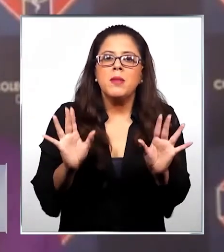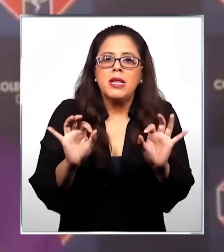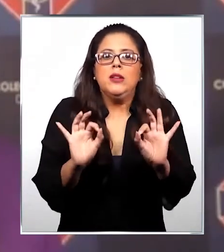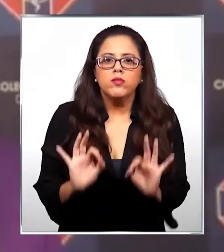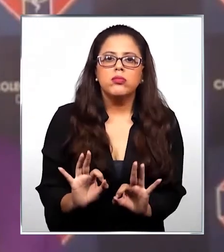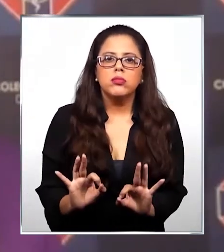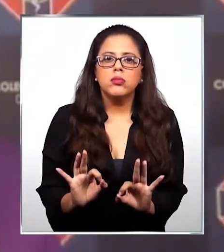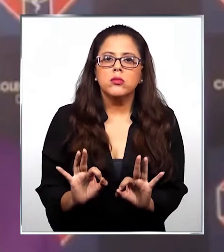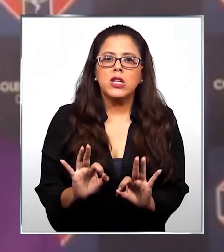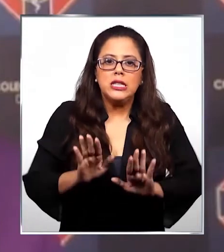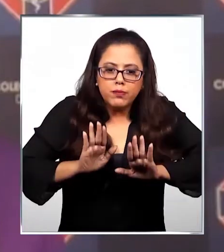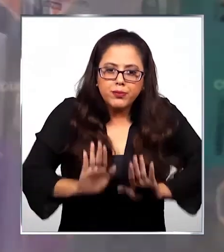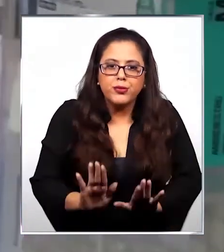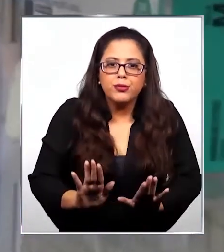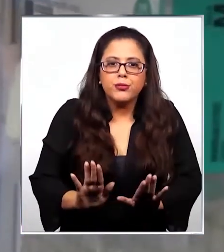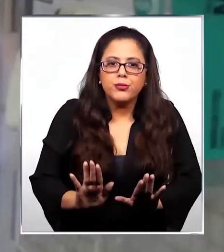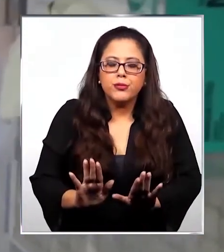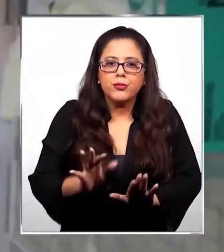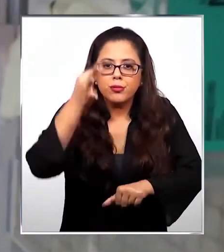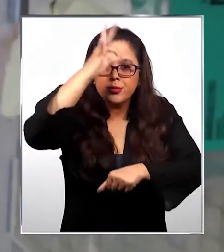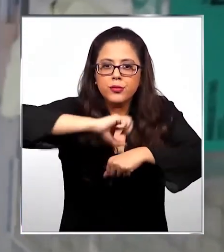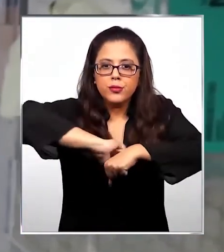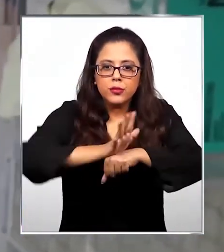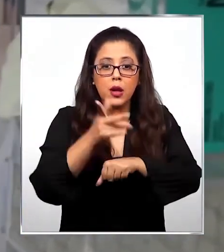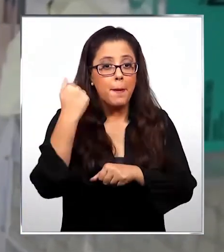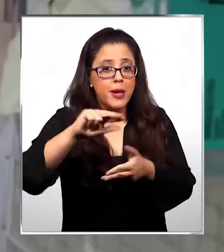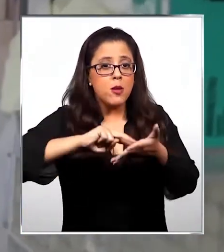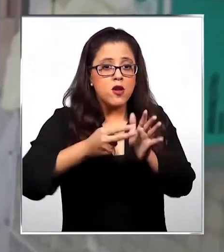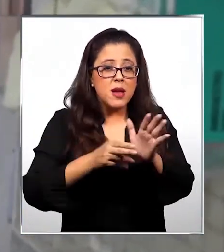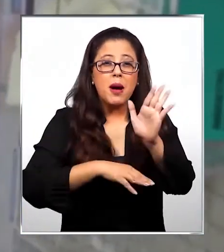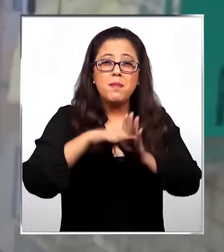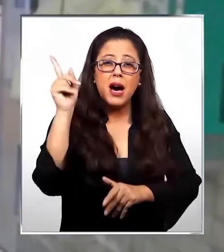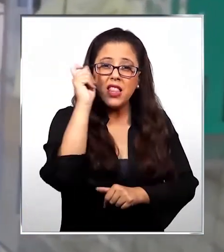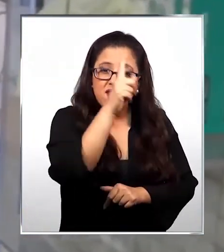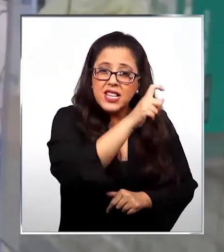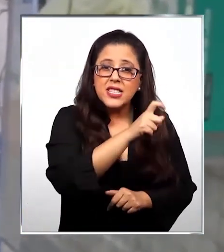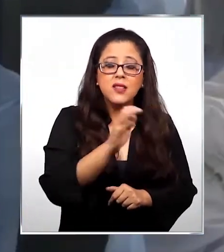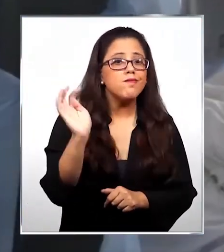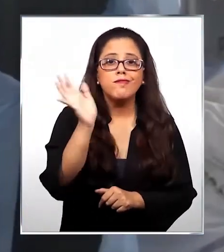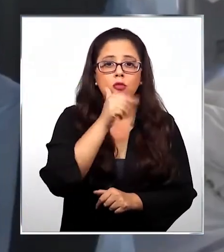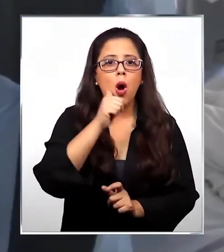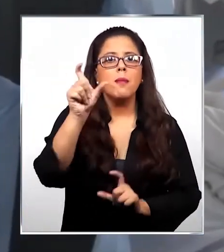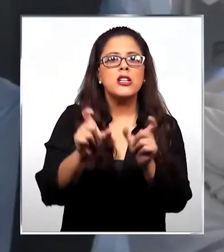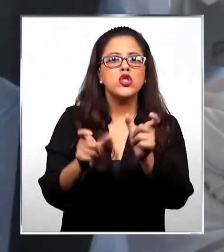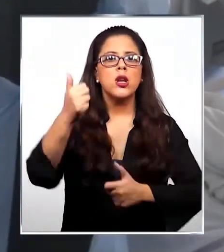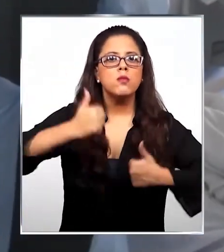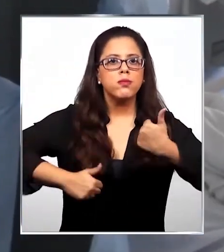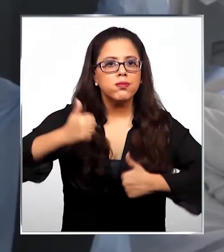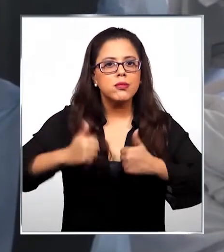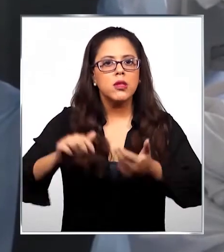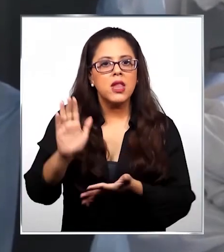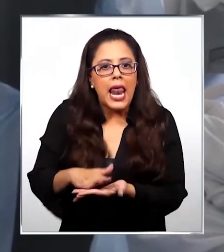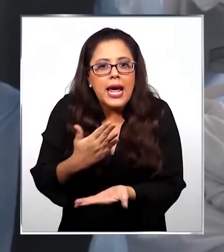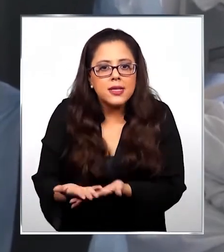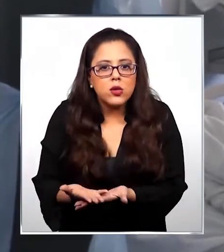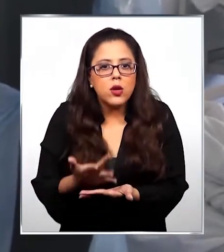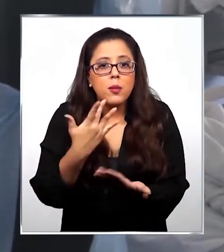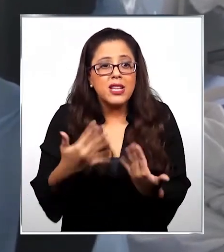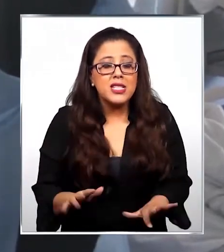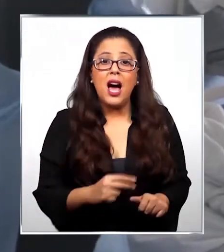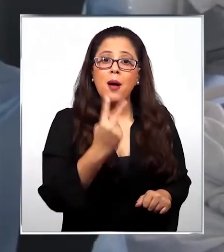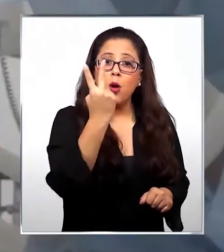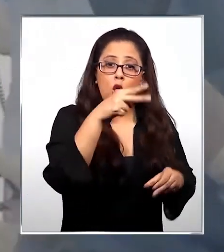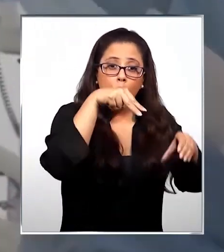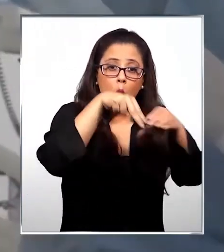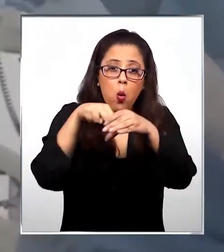lograr ser efectivas y contener la pandemia. Y el problema más complejo es la falta de personal de la salud, porque según los expertos, por